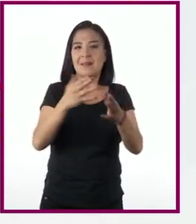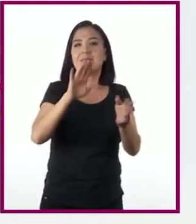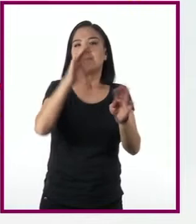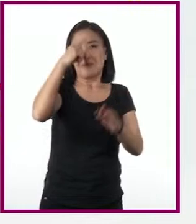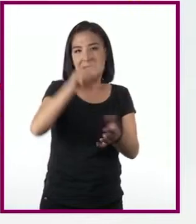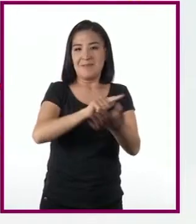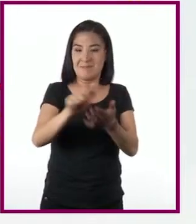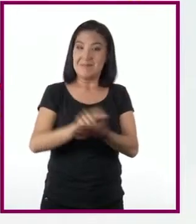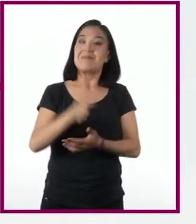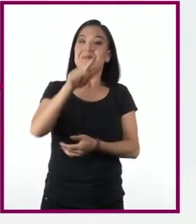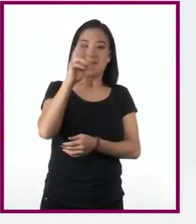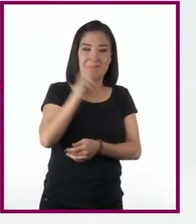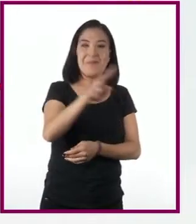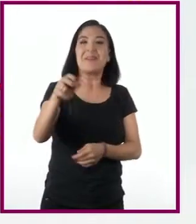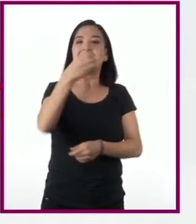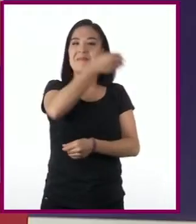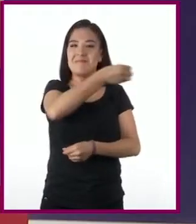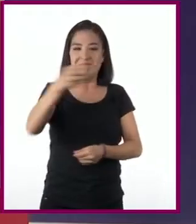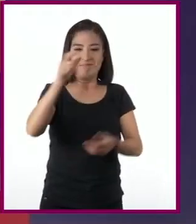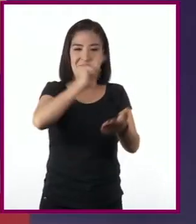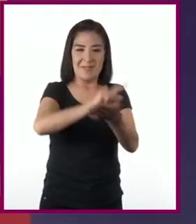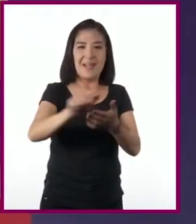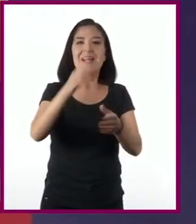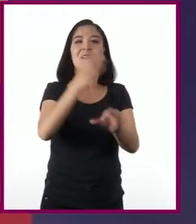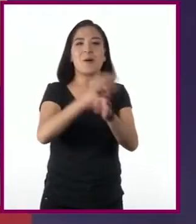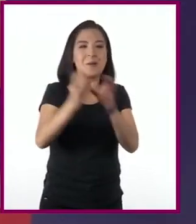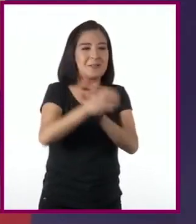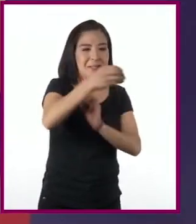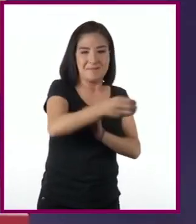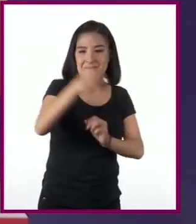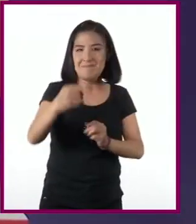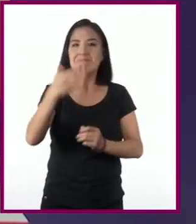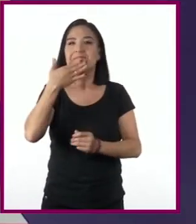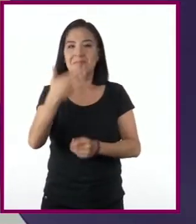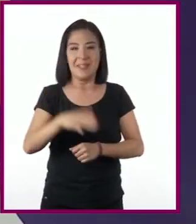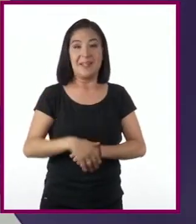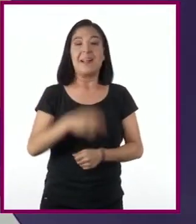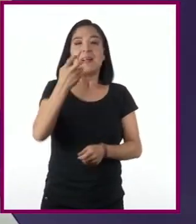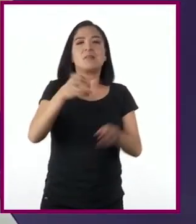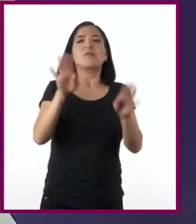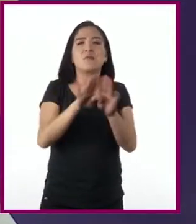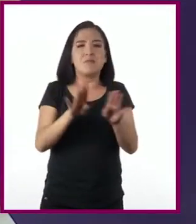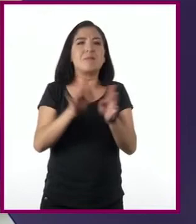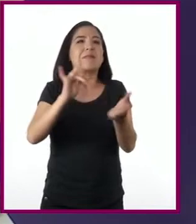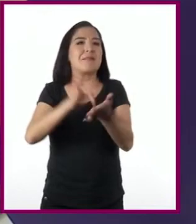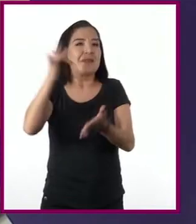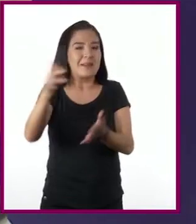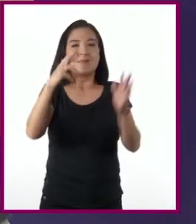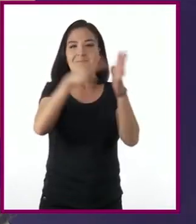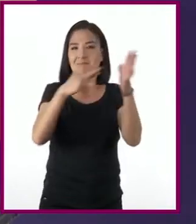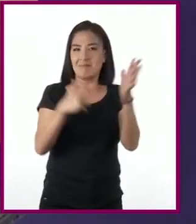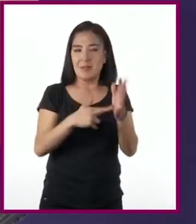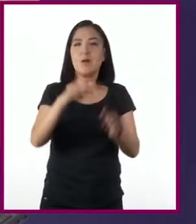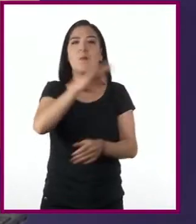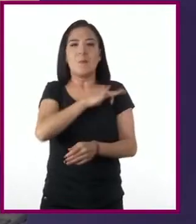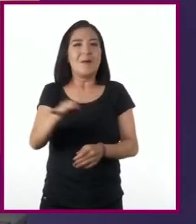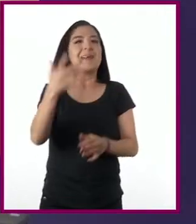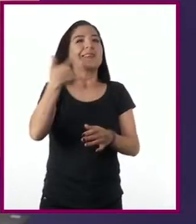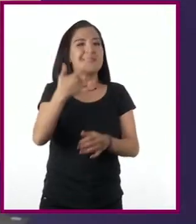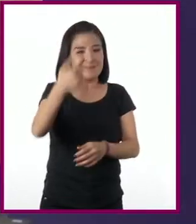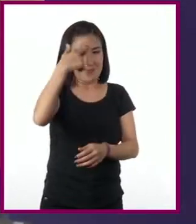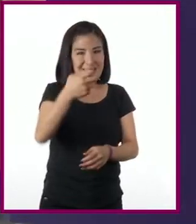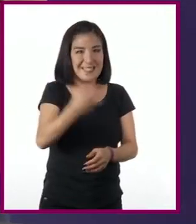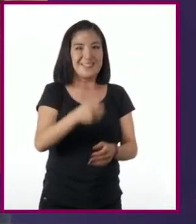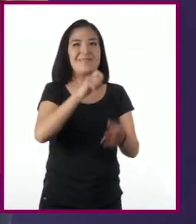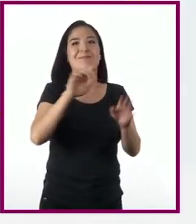ve todo, maestra. Cada cosa puesta en su lugar. Si de eso se trata, gracias a un reglamento lograremos que nuestro hogar se vea así